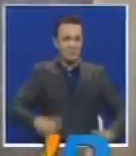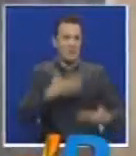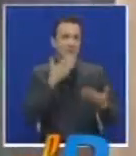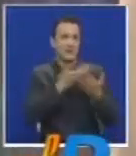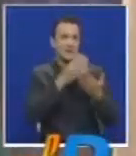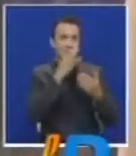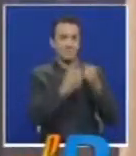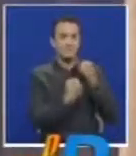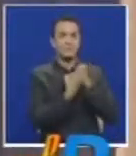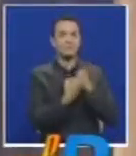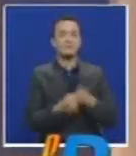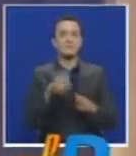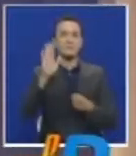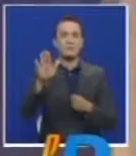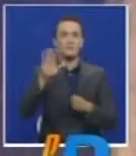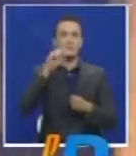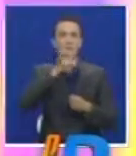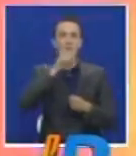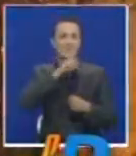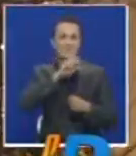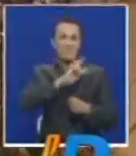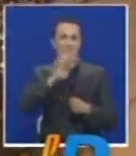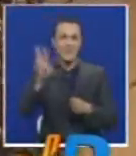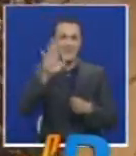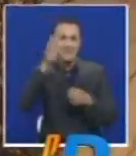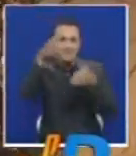las antiguas bodegas de la licorera del Valle.